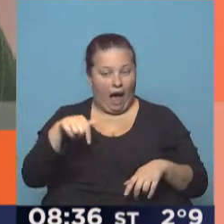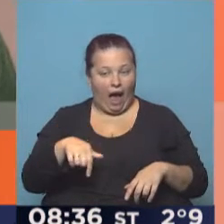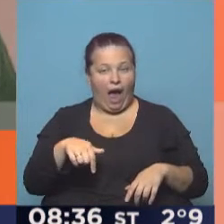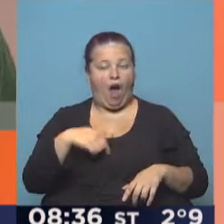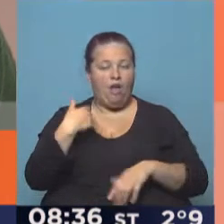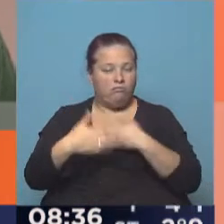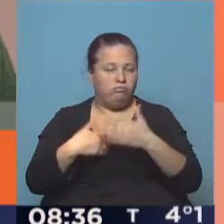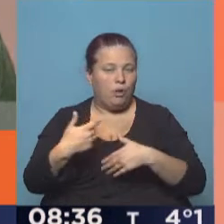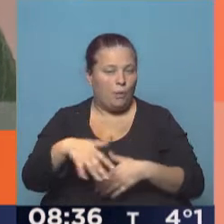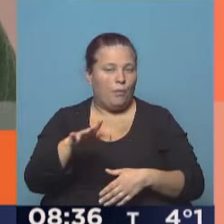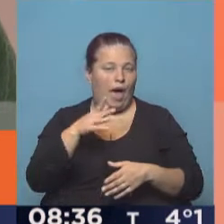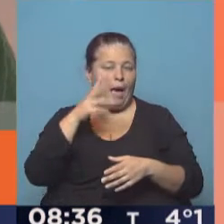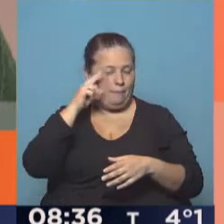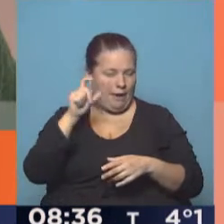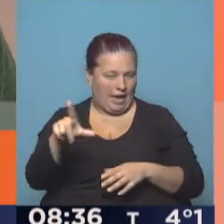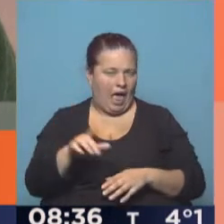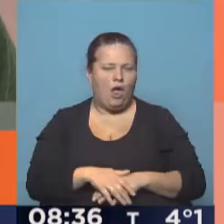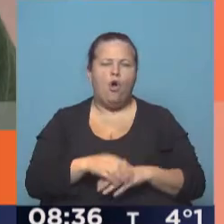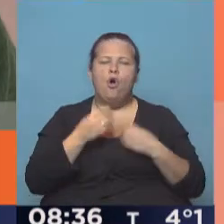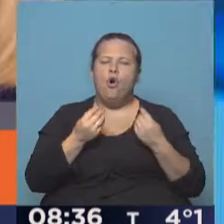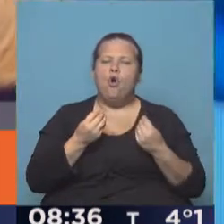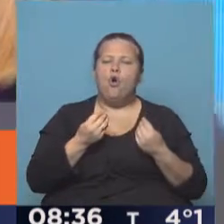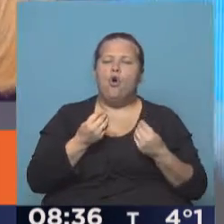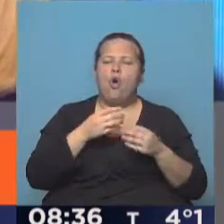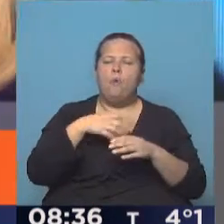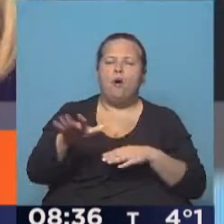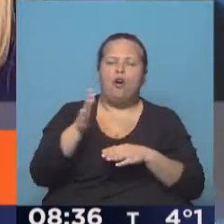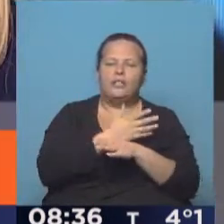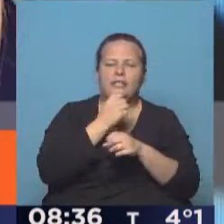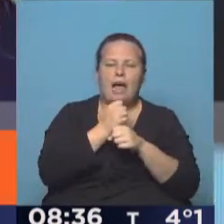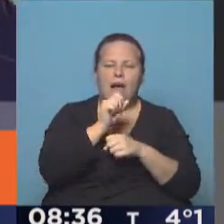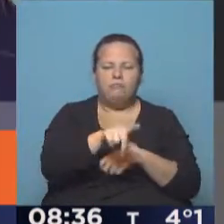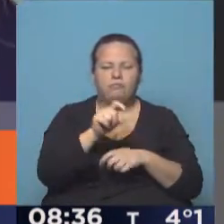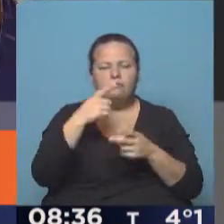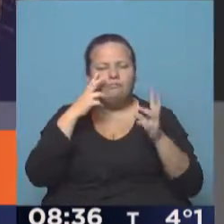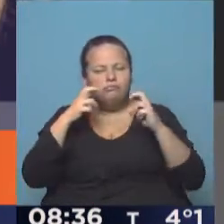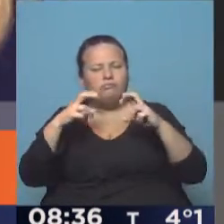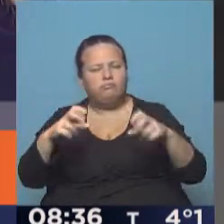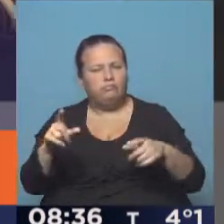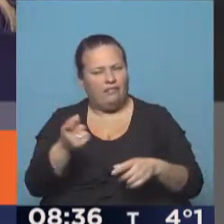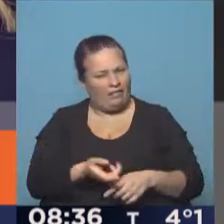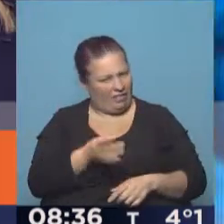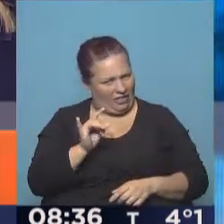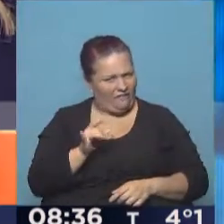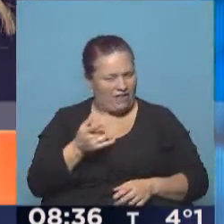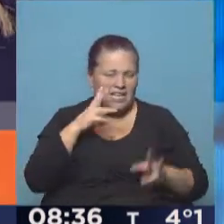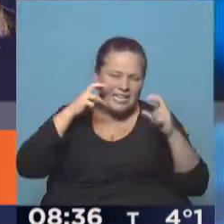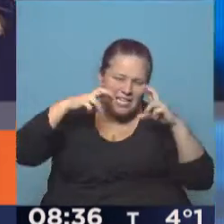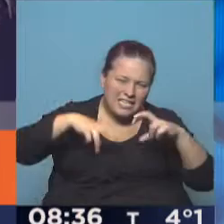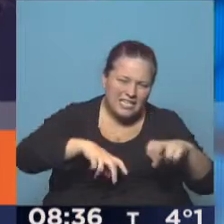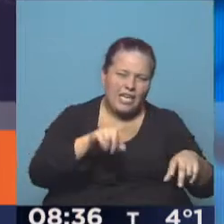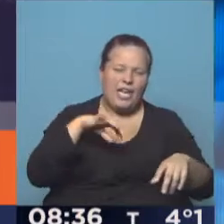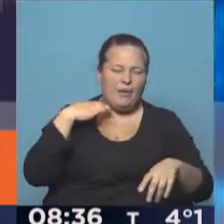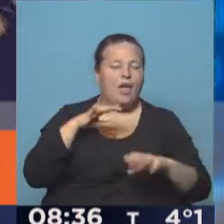en proceso de instrucción penal. ¿Cómo se dividieron el trabajo? ¿Cómo fueron abordándolo? No es nada fácil lograr en una vida